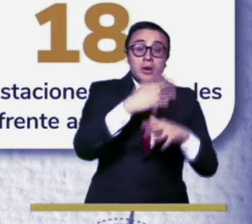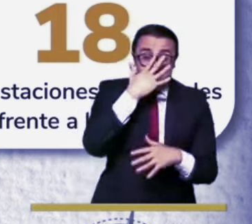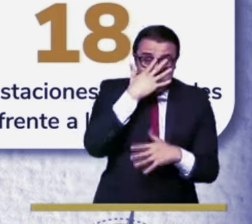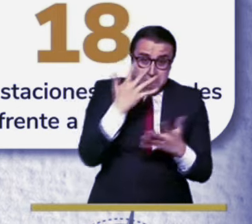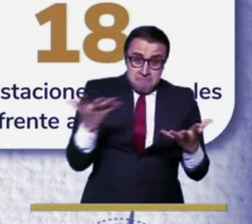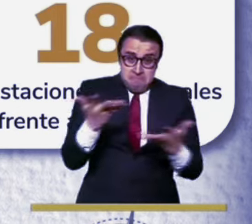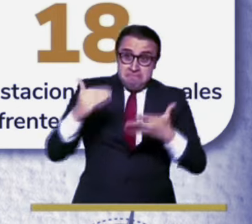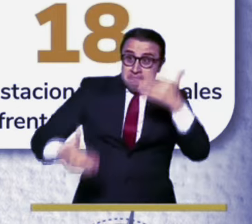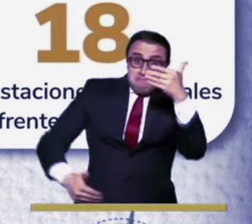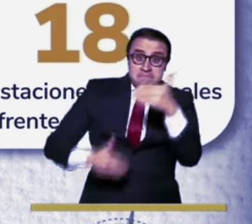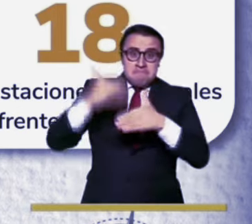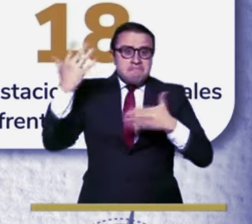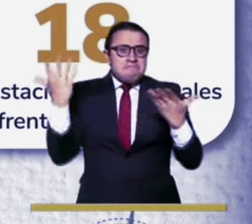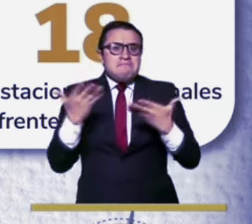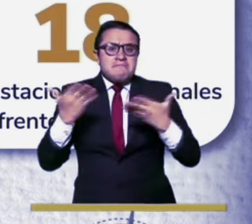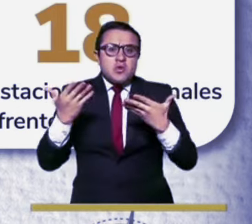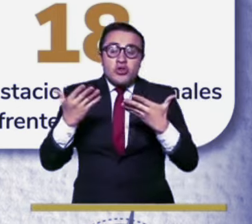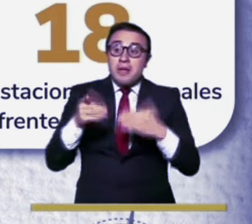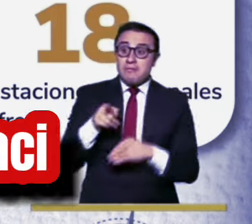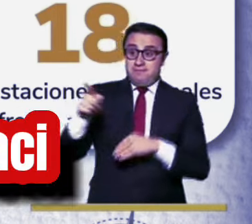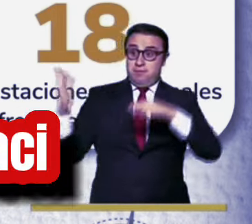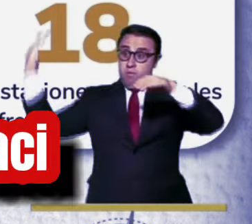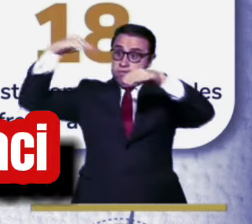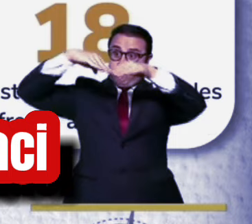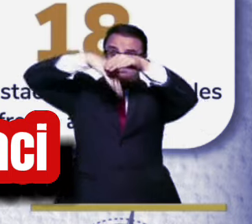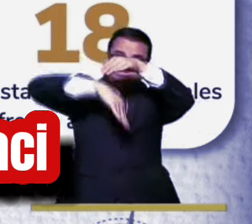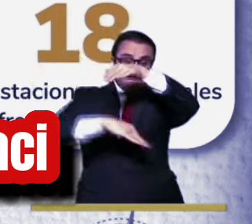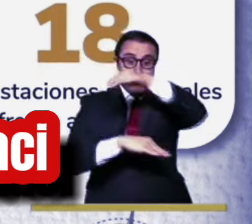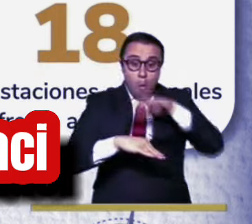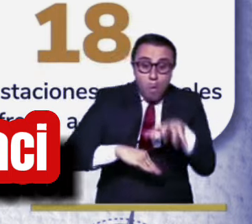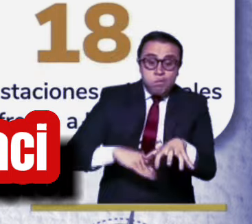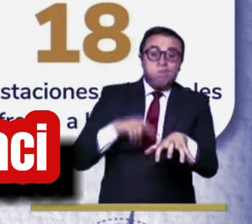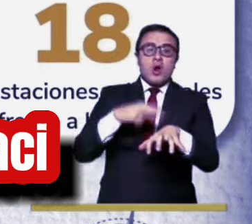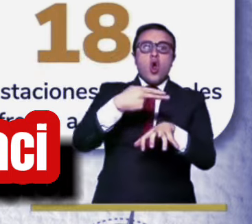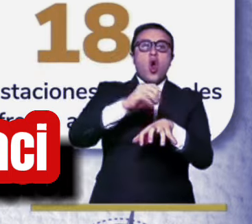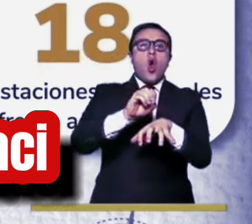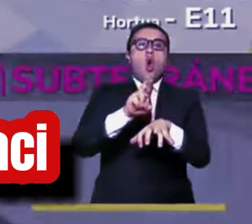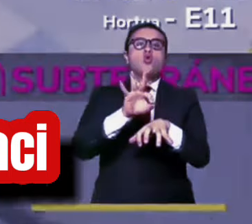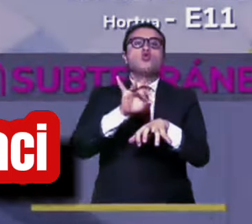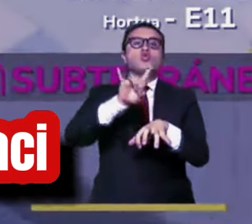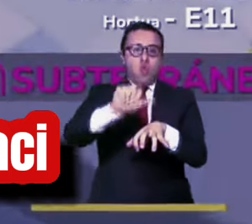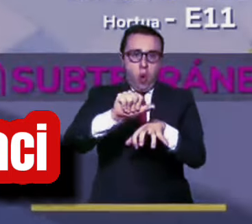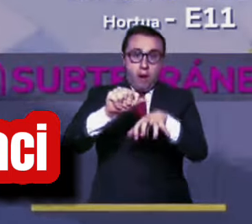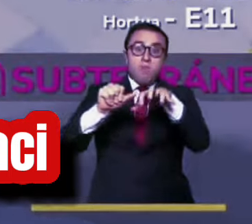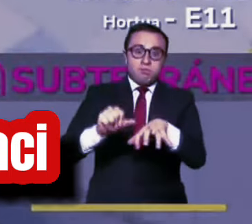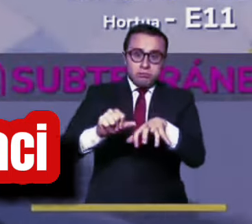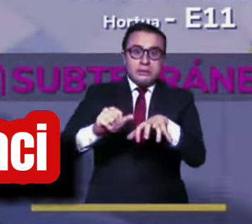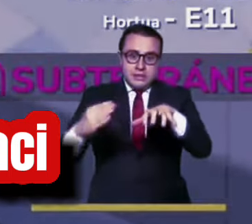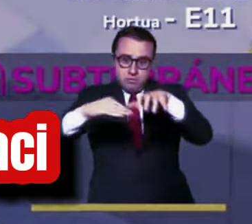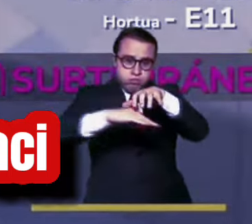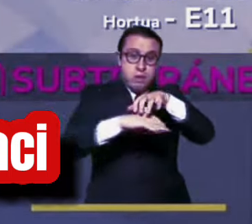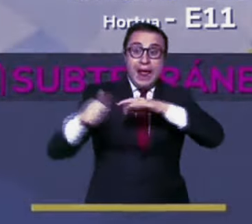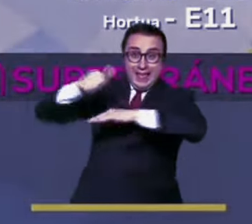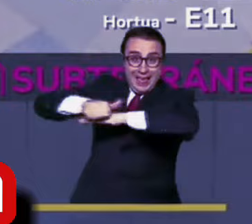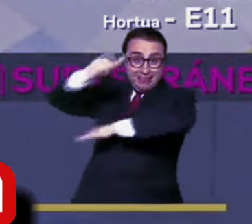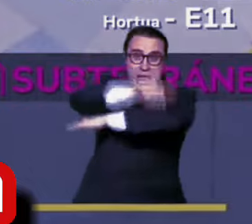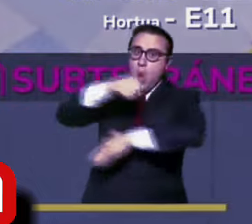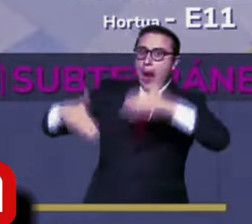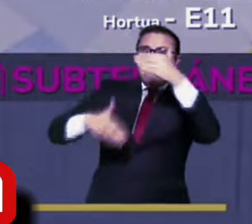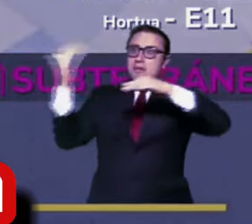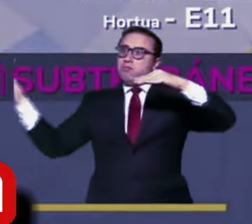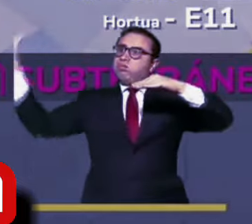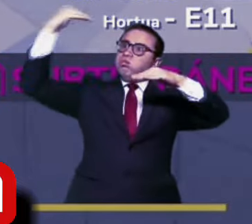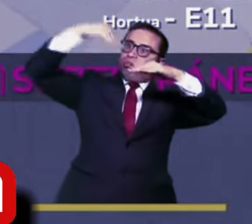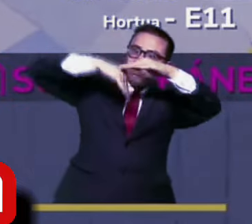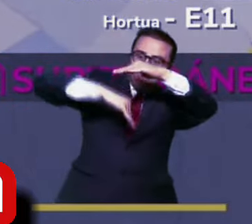en la estación de la Ortúa, comienza la subterranización en la estación Antonio Nariño, la